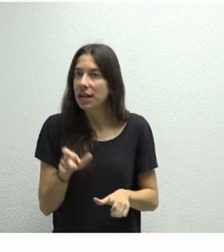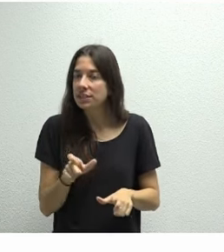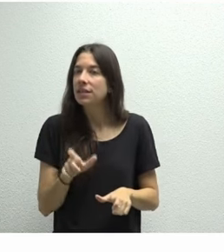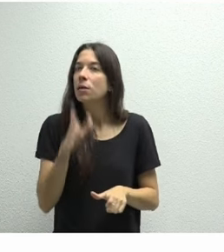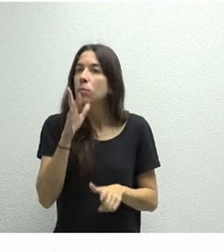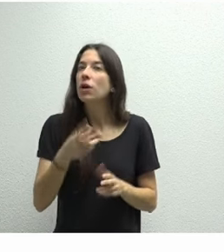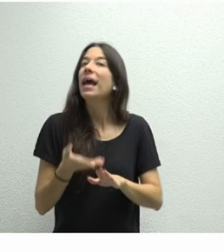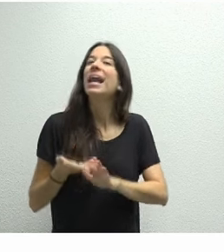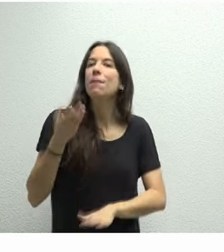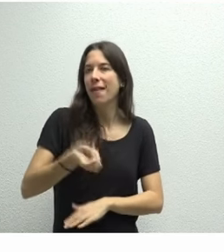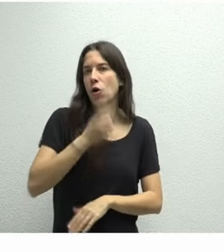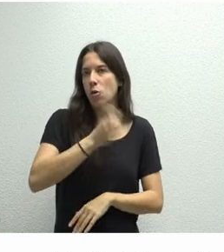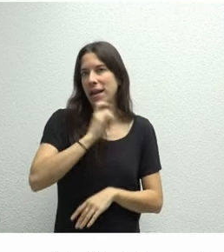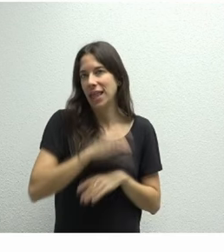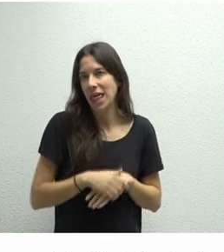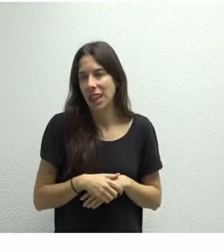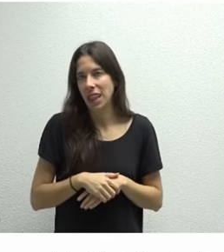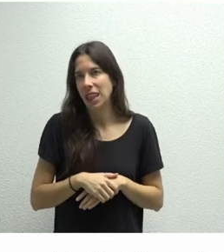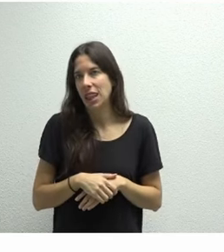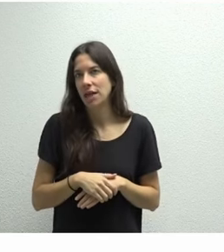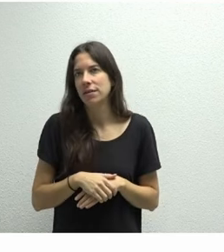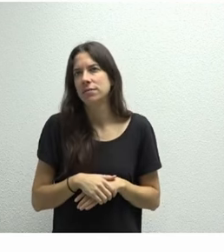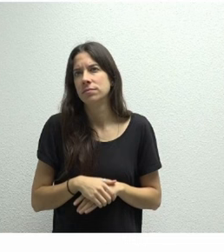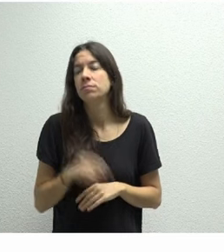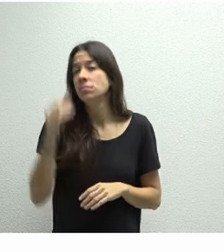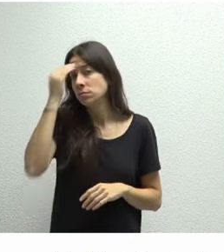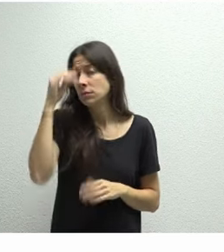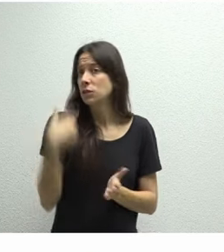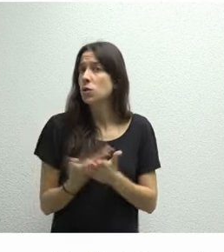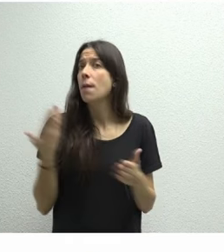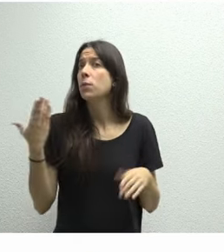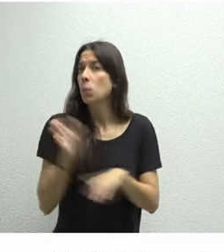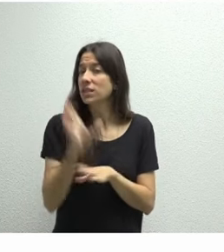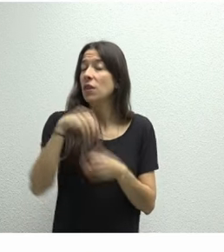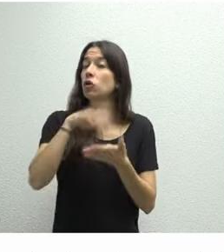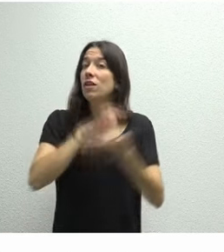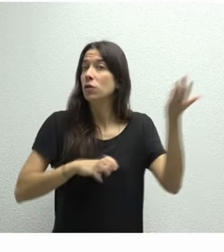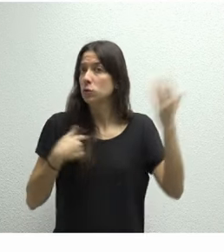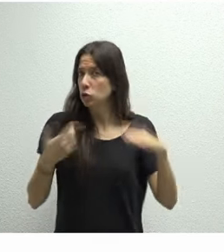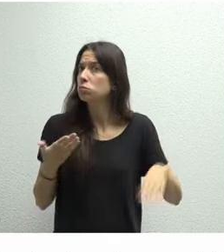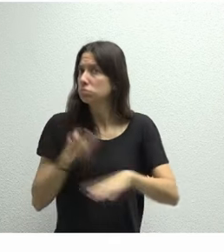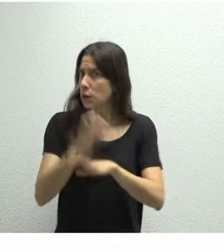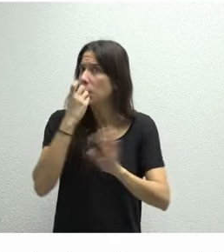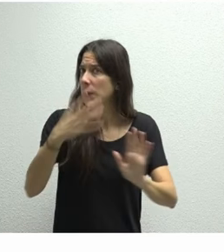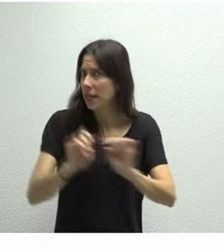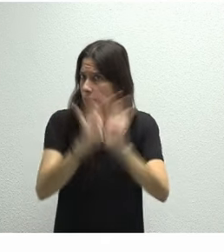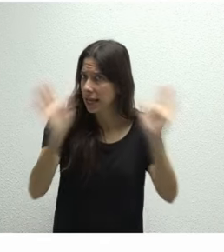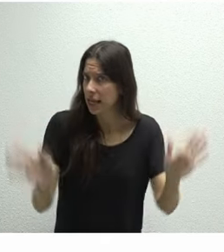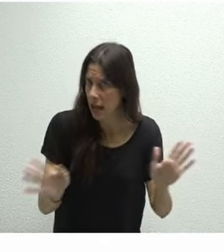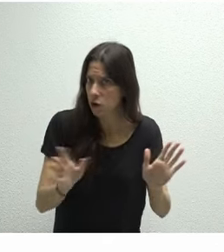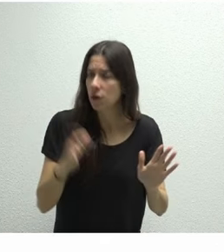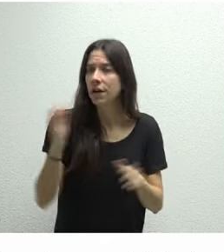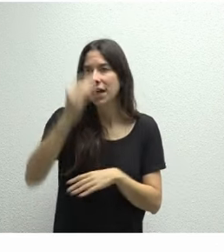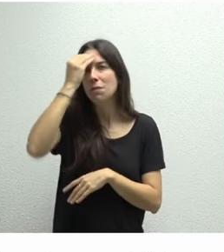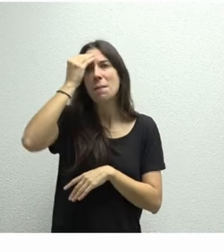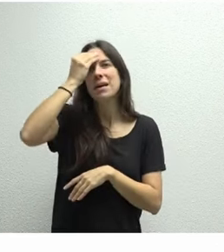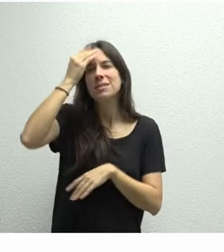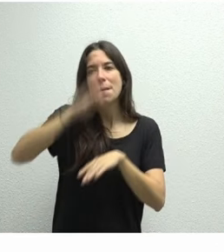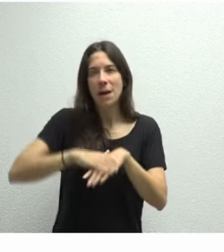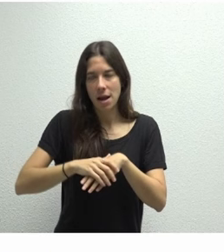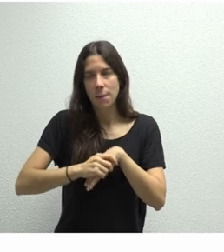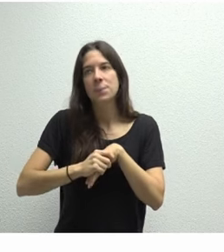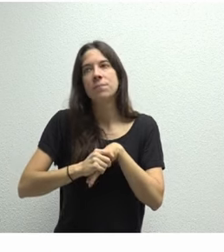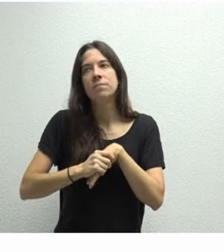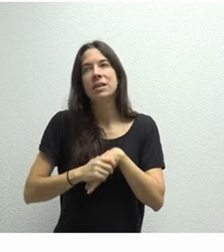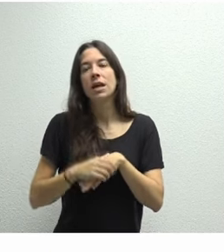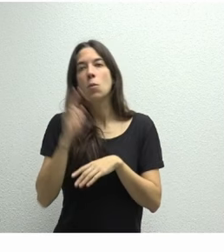complejidad no yo creo que eso es una propuesta que en el informe lo señalamos bien que hay que tener en cuenta para que no queden